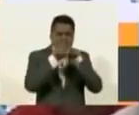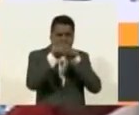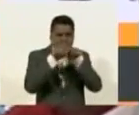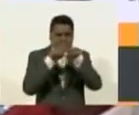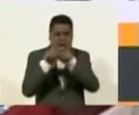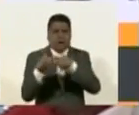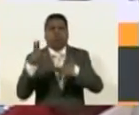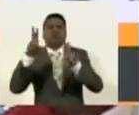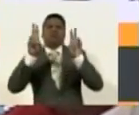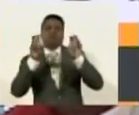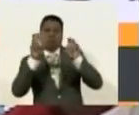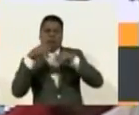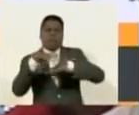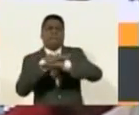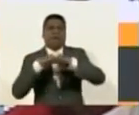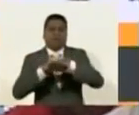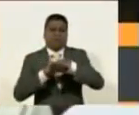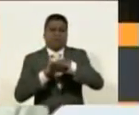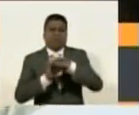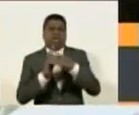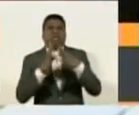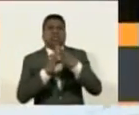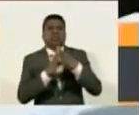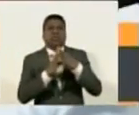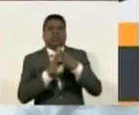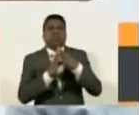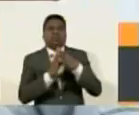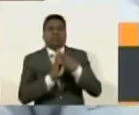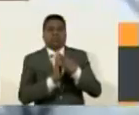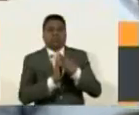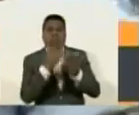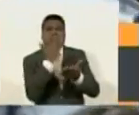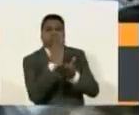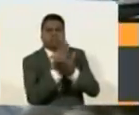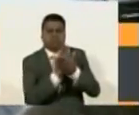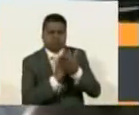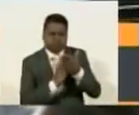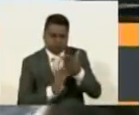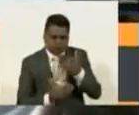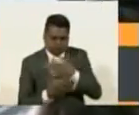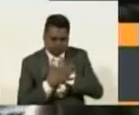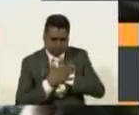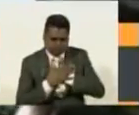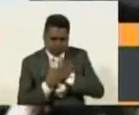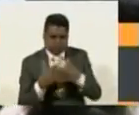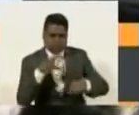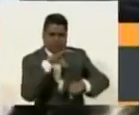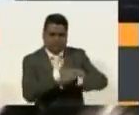Un nuevo perdón, clemencia criminal, la llamó el libertador Simón Bolívar.